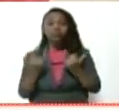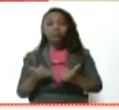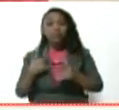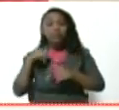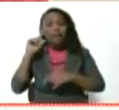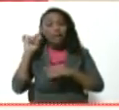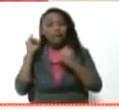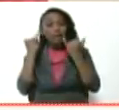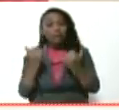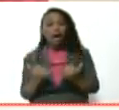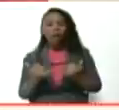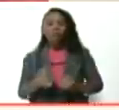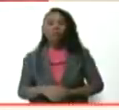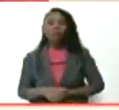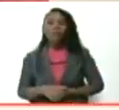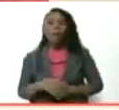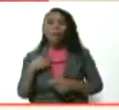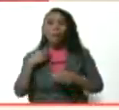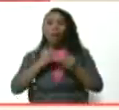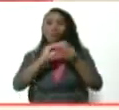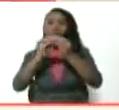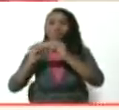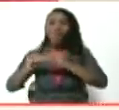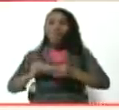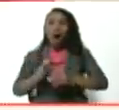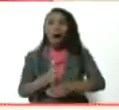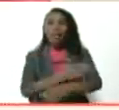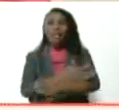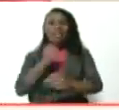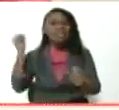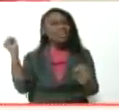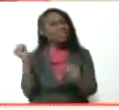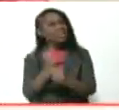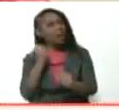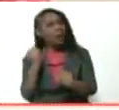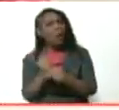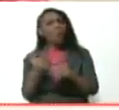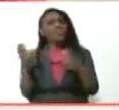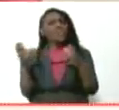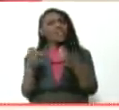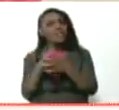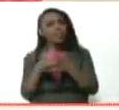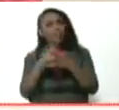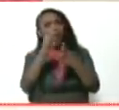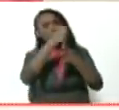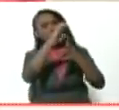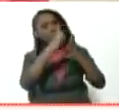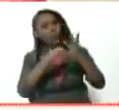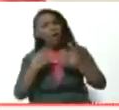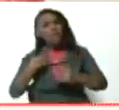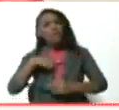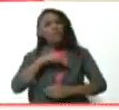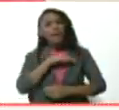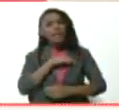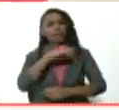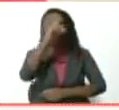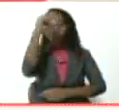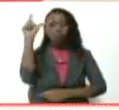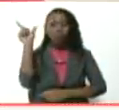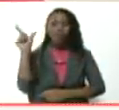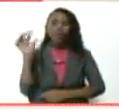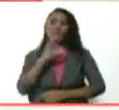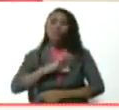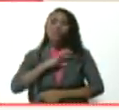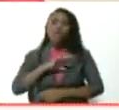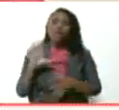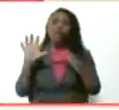manera inmediata para corregirlo. Es un trabajo de equipo, de estructura de nuestro partido, el Partido